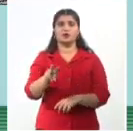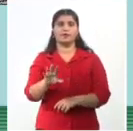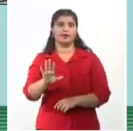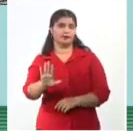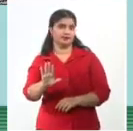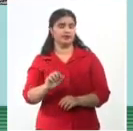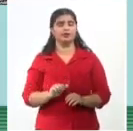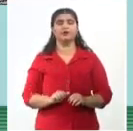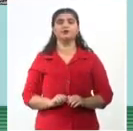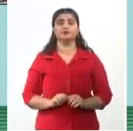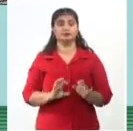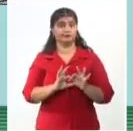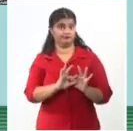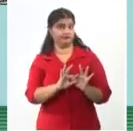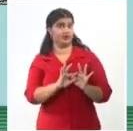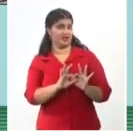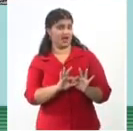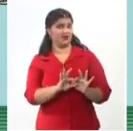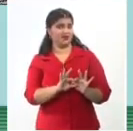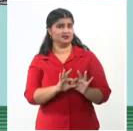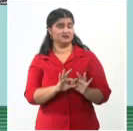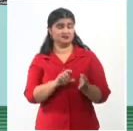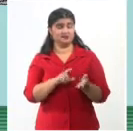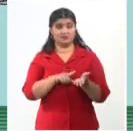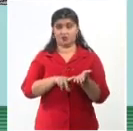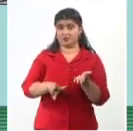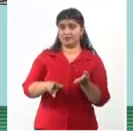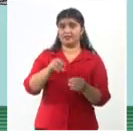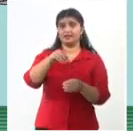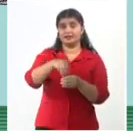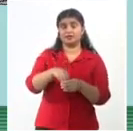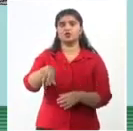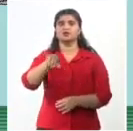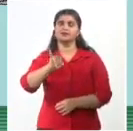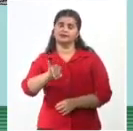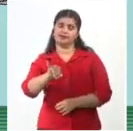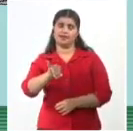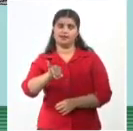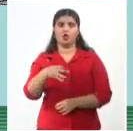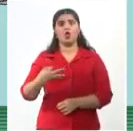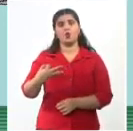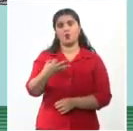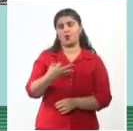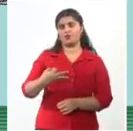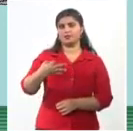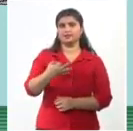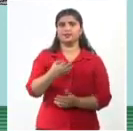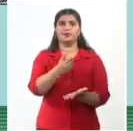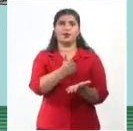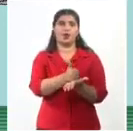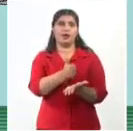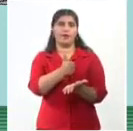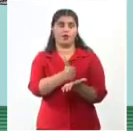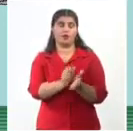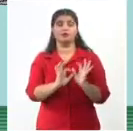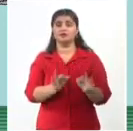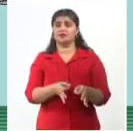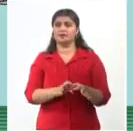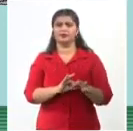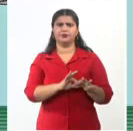ayer, en 6 de sus 13 municipios. El municipio de Camagüey, que siempre ha sido el de